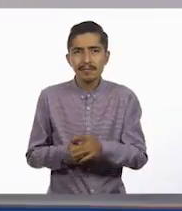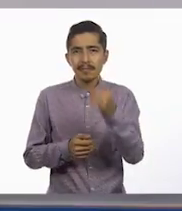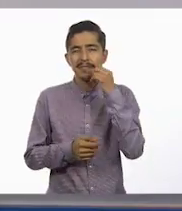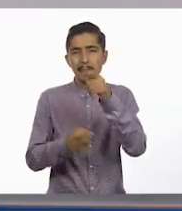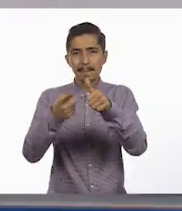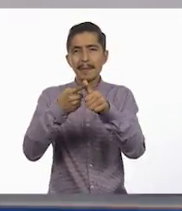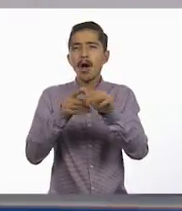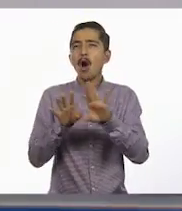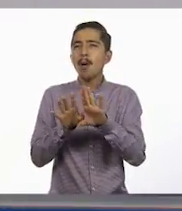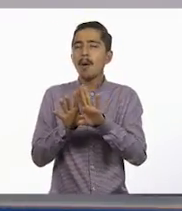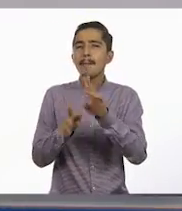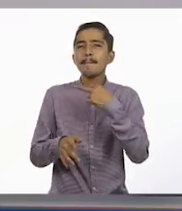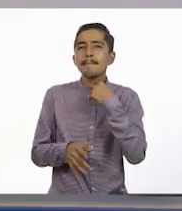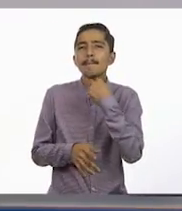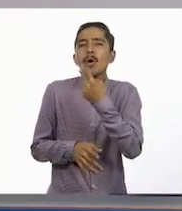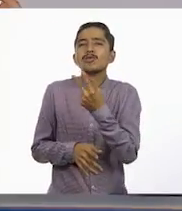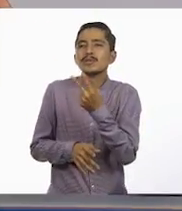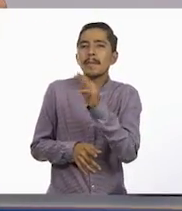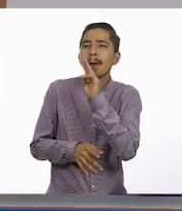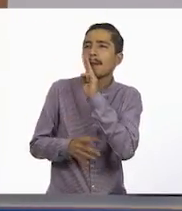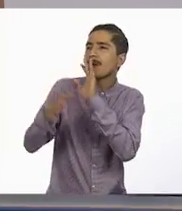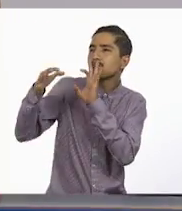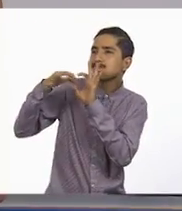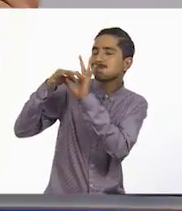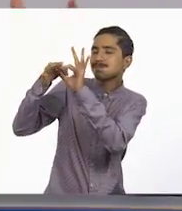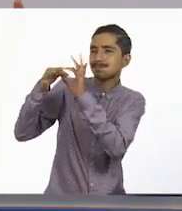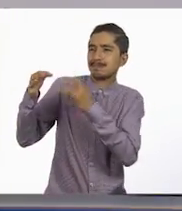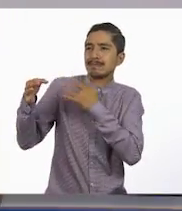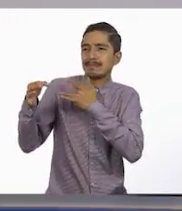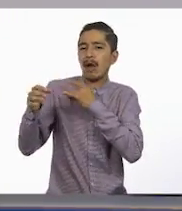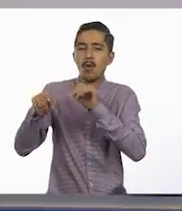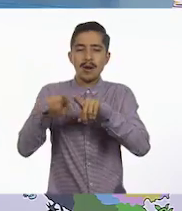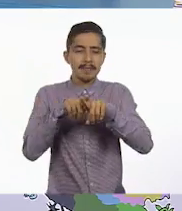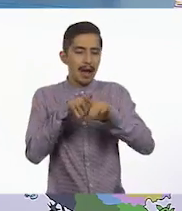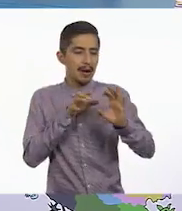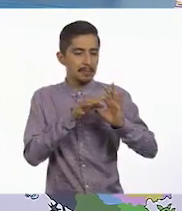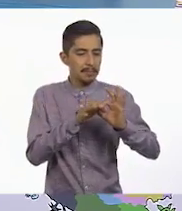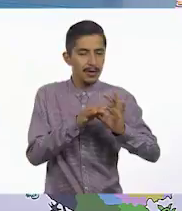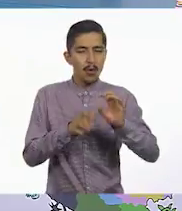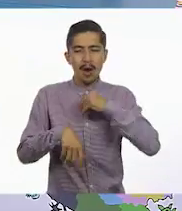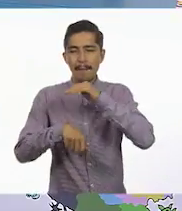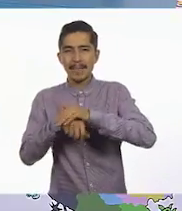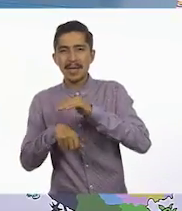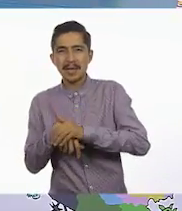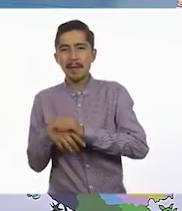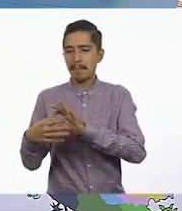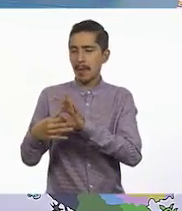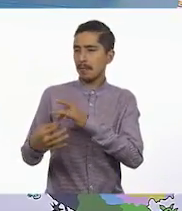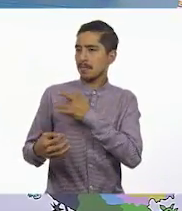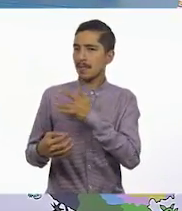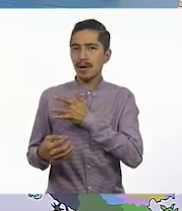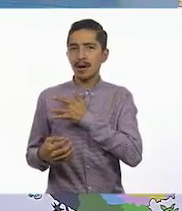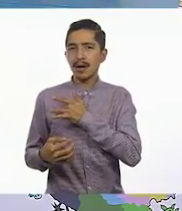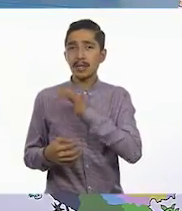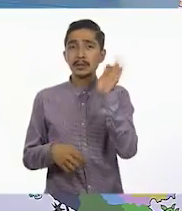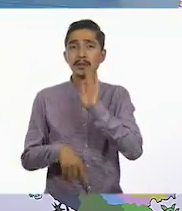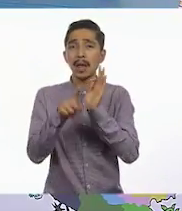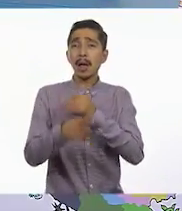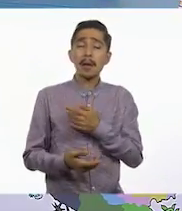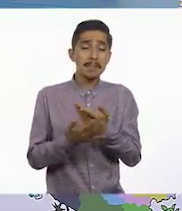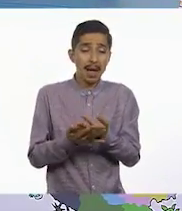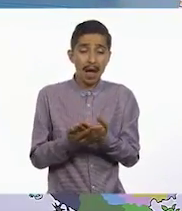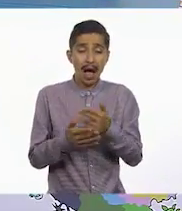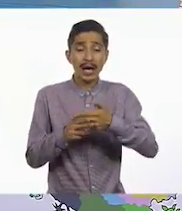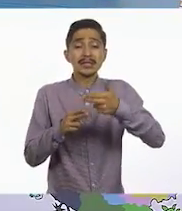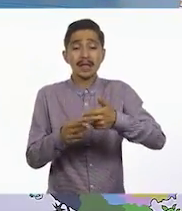la que conectamos, la voz de nuestra mamá, la voz de nuestros hermanos o de nuestros amigos. Y si nos esperamos solo hasta poder leer